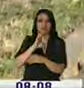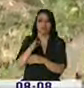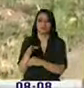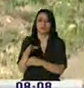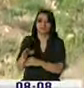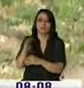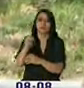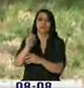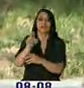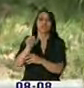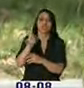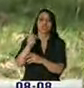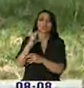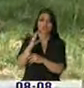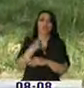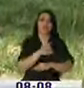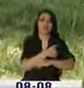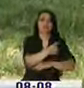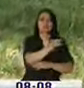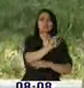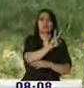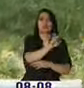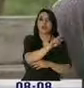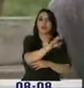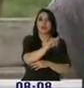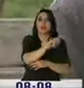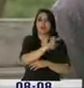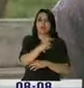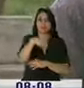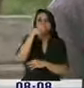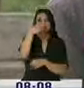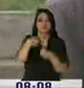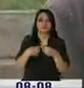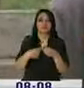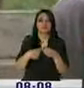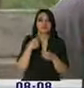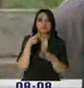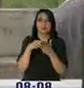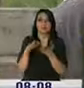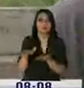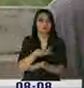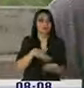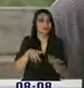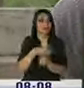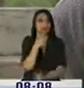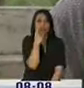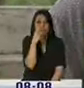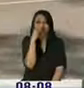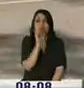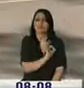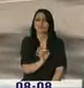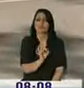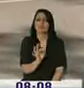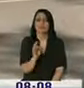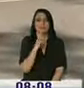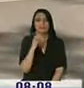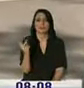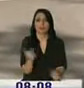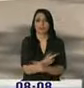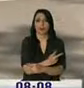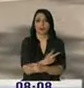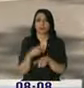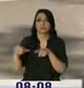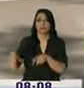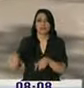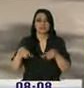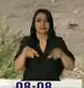y Villalengua, al norte de Quito. Tú no ves un solo niño en este parque porque está en pésimas condiciones. Las dos canchas con las que cuenta